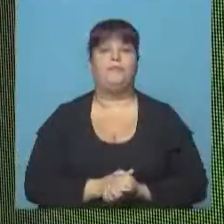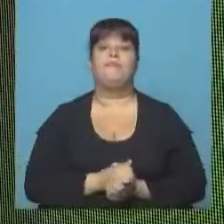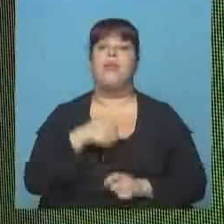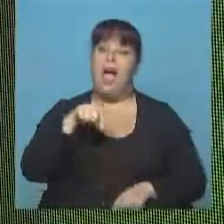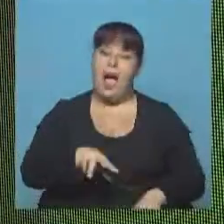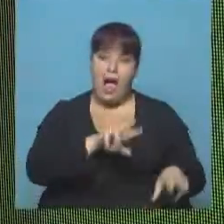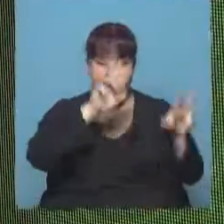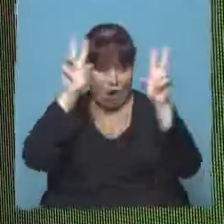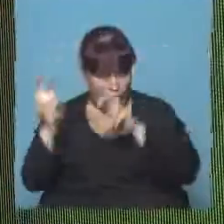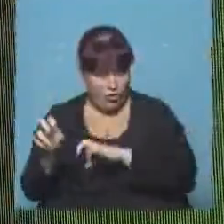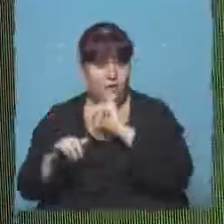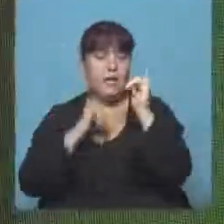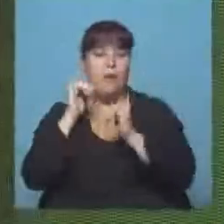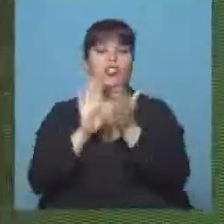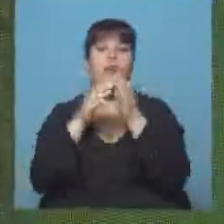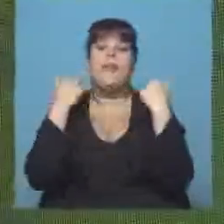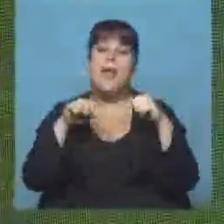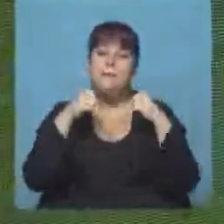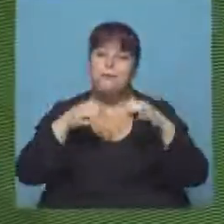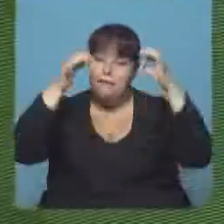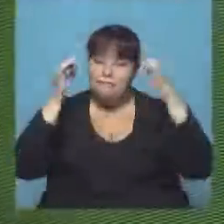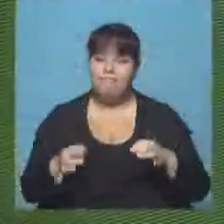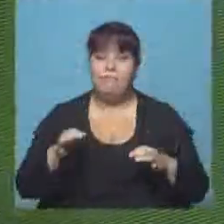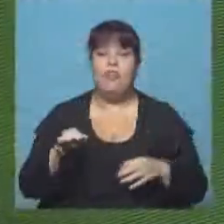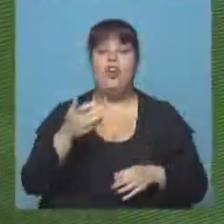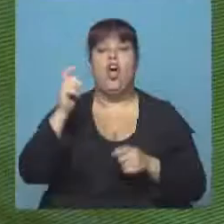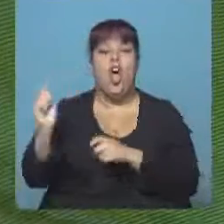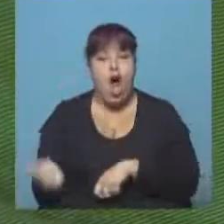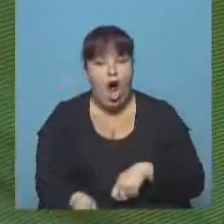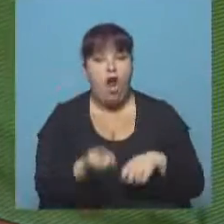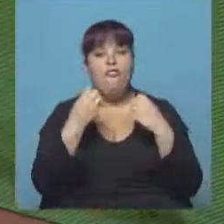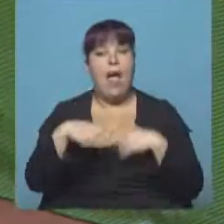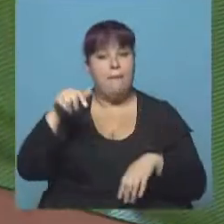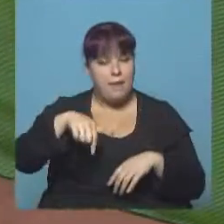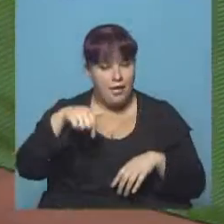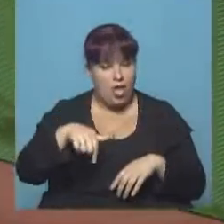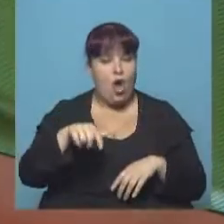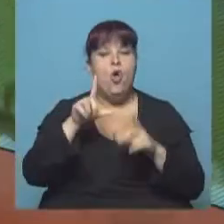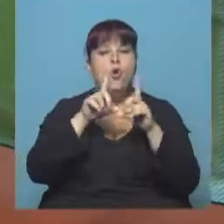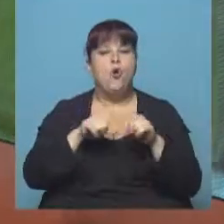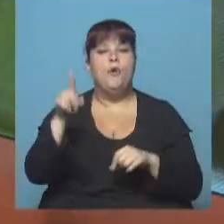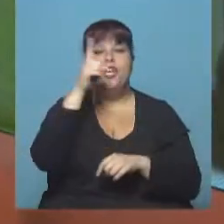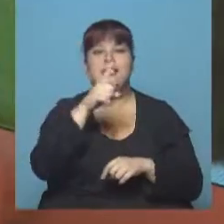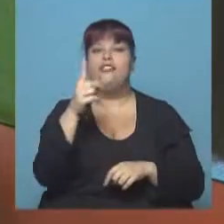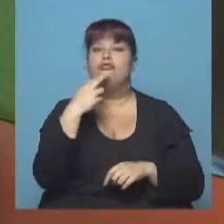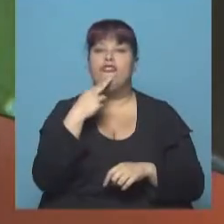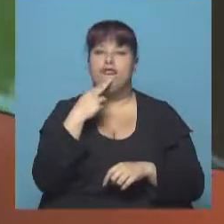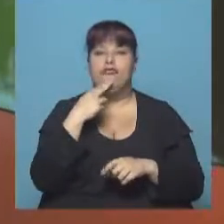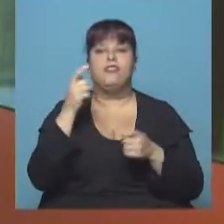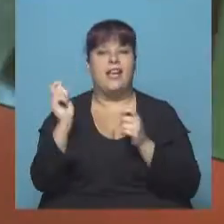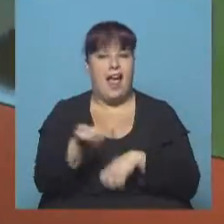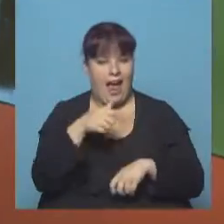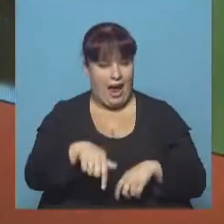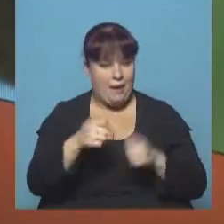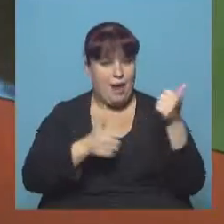Momento de cambiar de tema ahora y nos vamos a referir al deporte, pero concretamente al golf, porque arrancará en la jornada de hoy la edición número 111 del Abierto de la